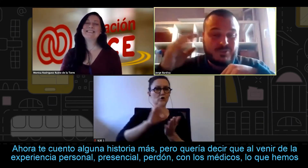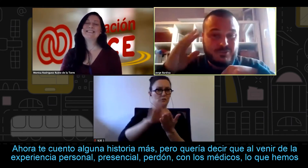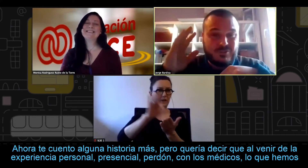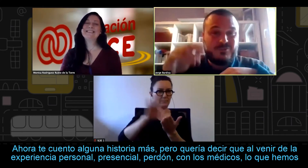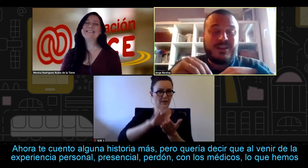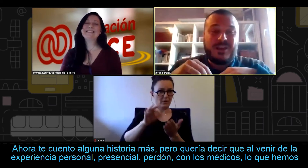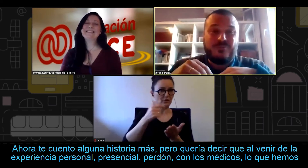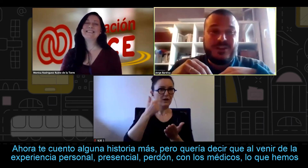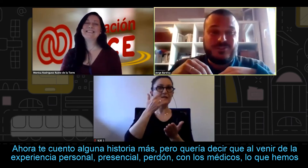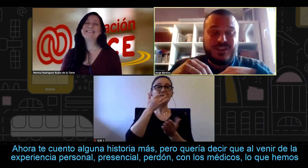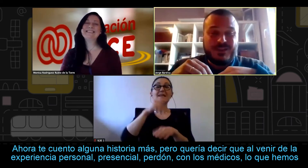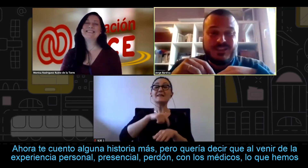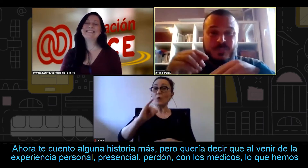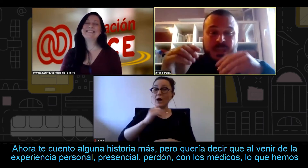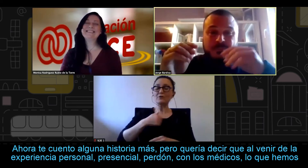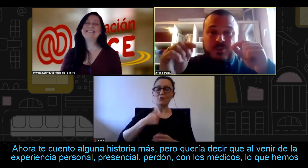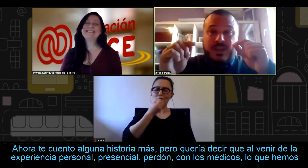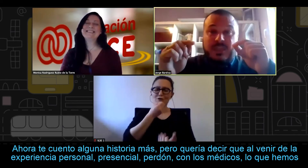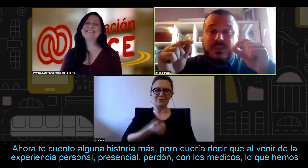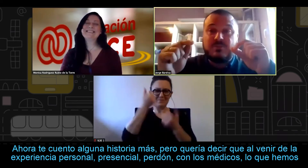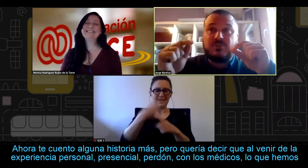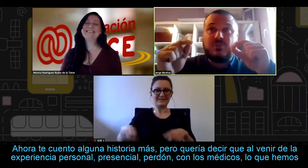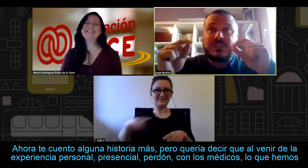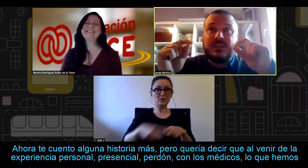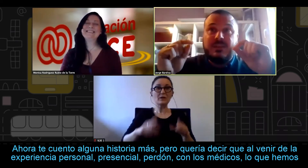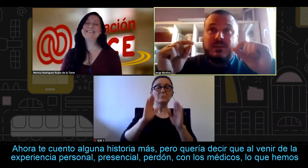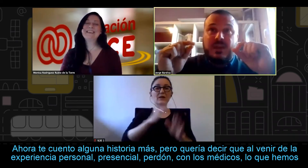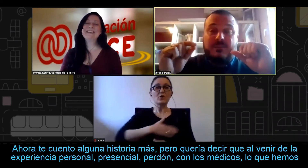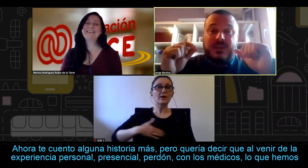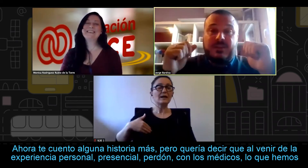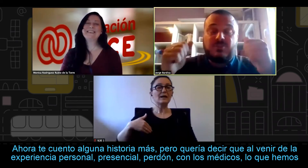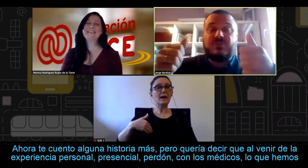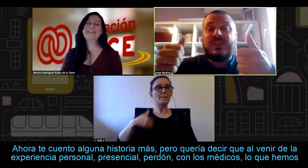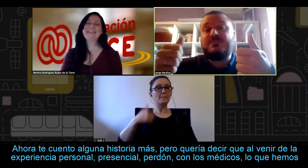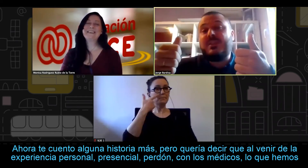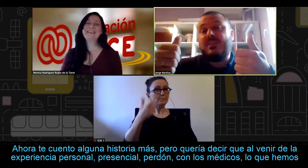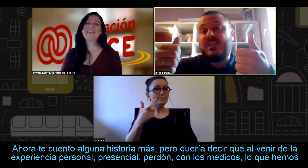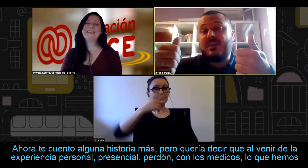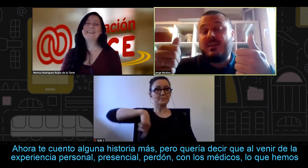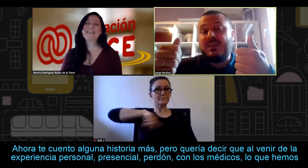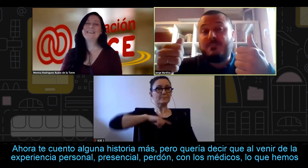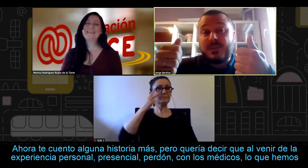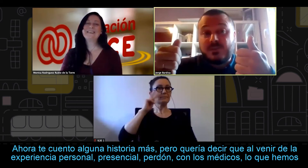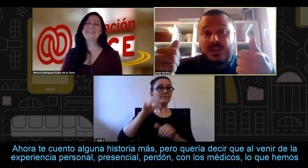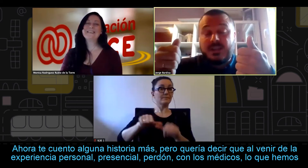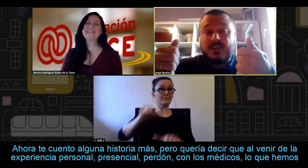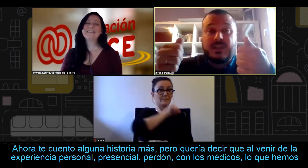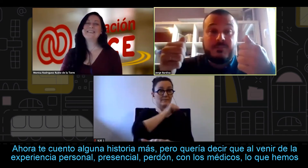tiempo, te cuento alguna historia más. Pero lo que quería decir sobre todo es que al venir nosotros de la experiencia